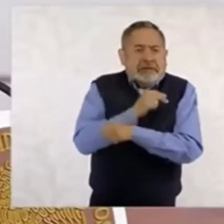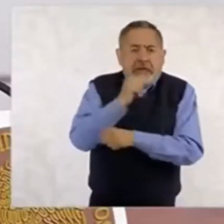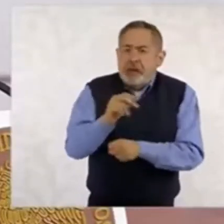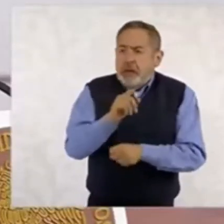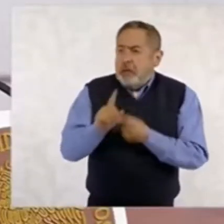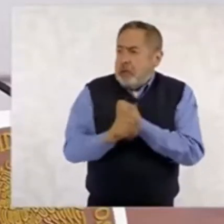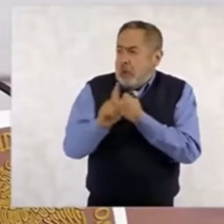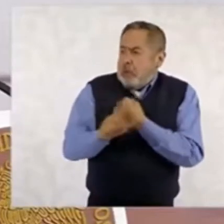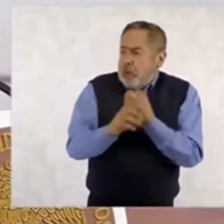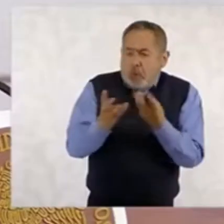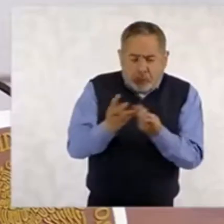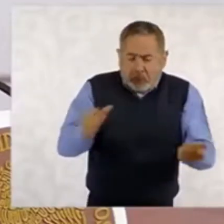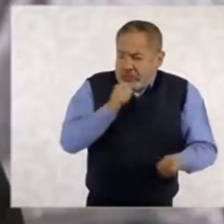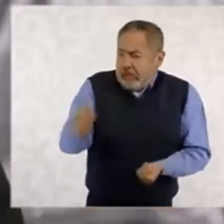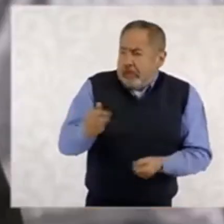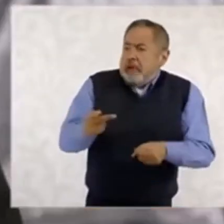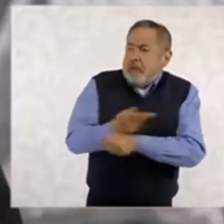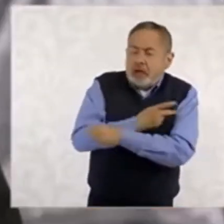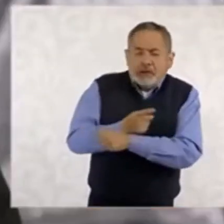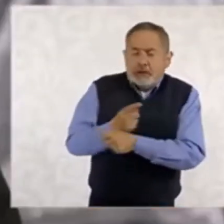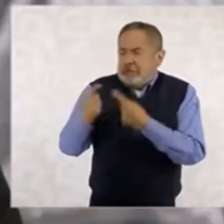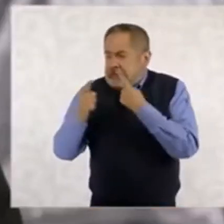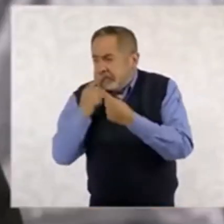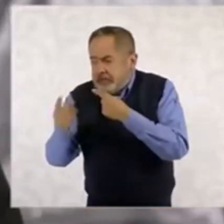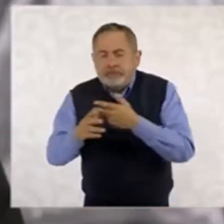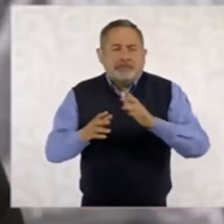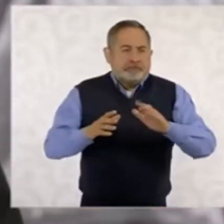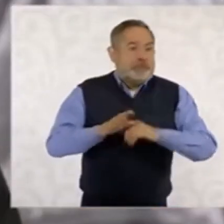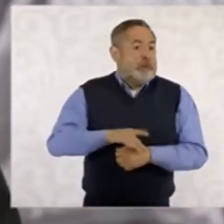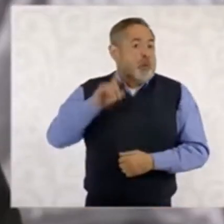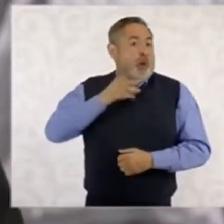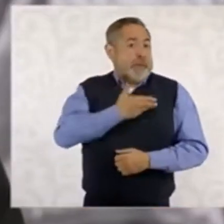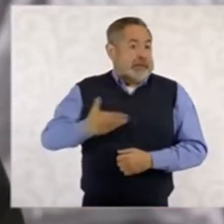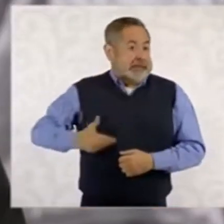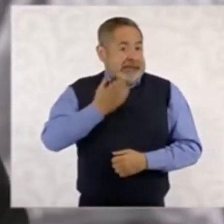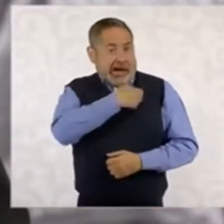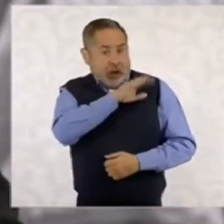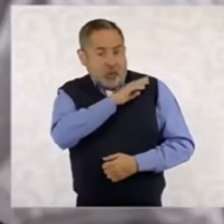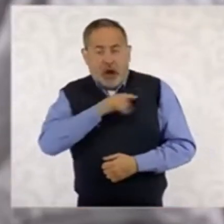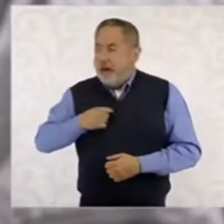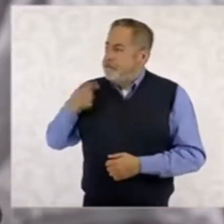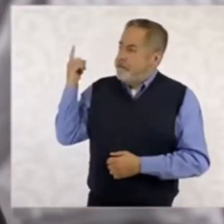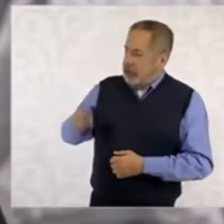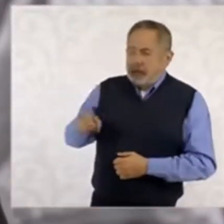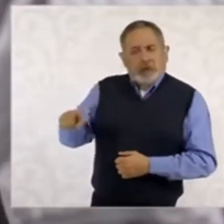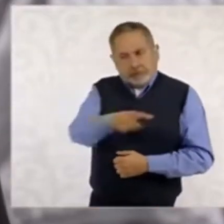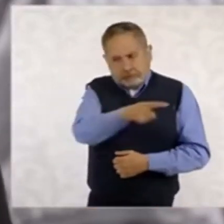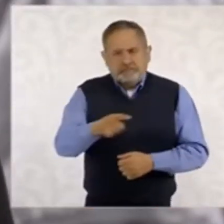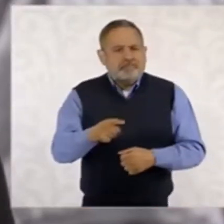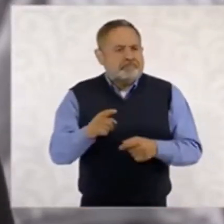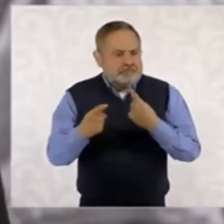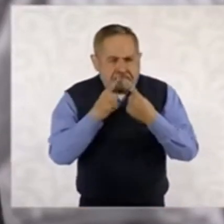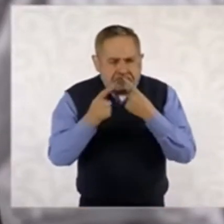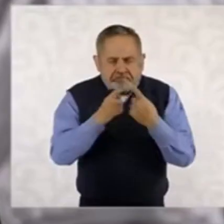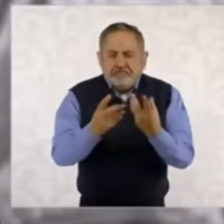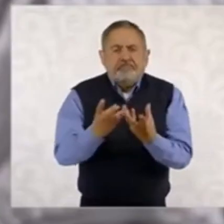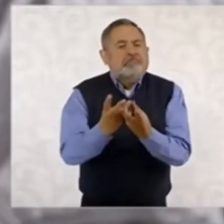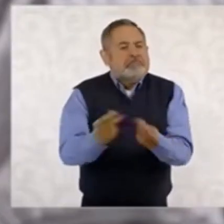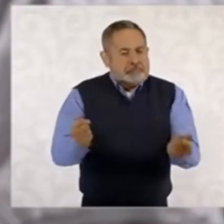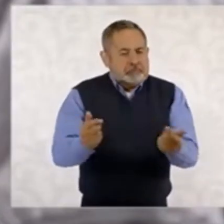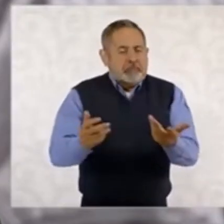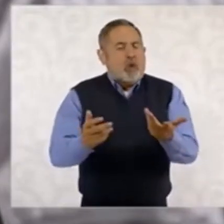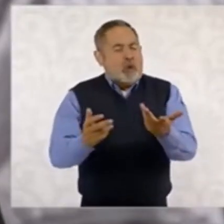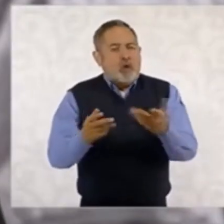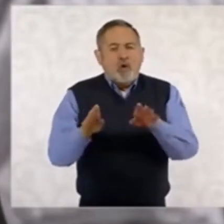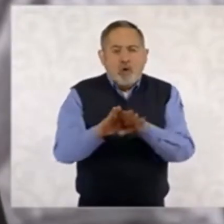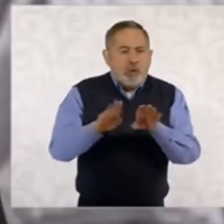Para esas fechas, recibimos la instrucción de la presidenta Claudia Sheinbaum de encontrar soluciones a las problemáticas entre